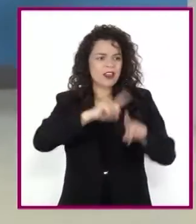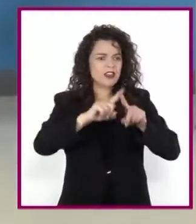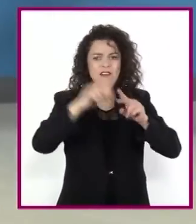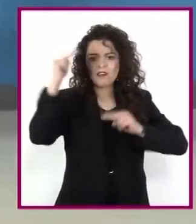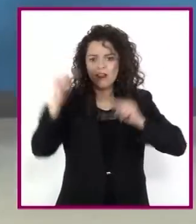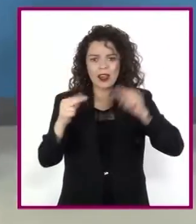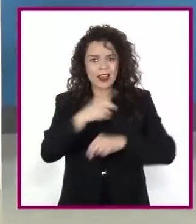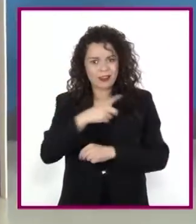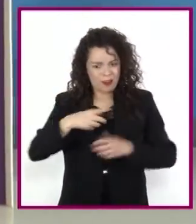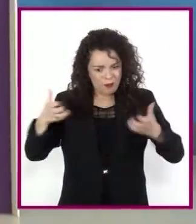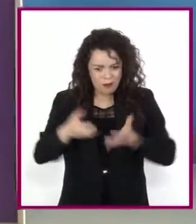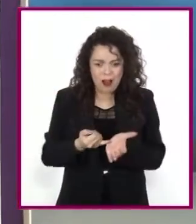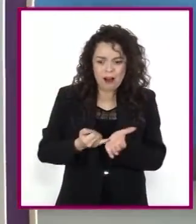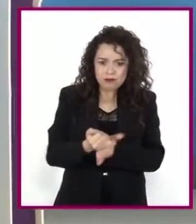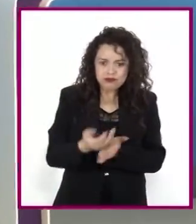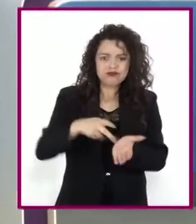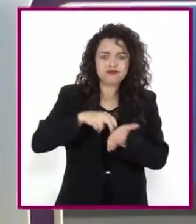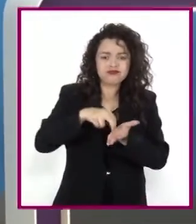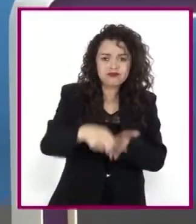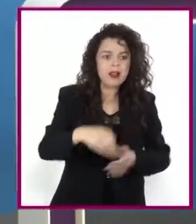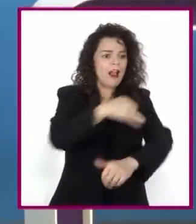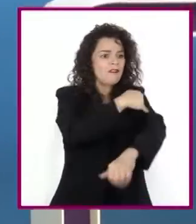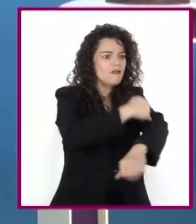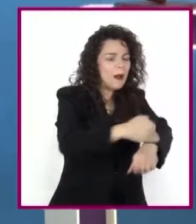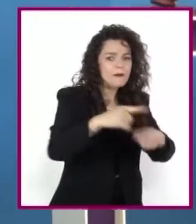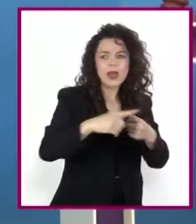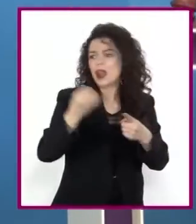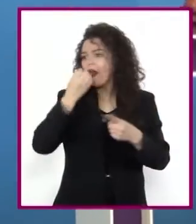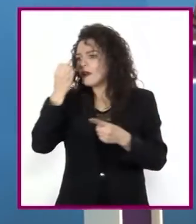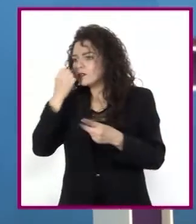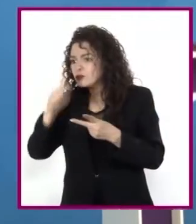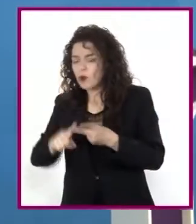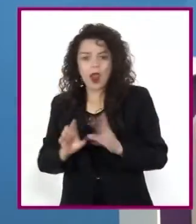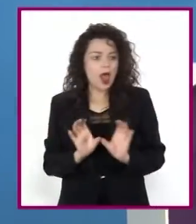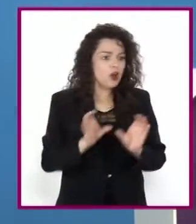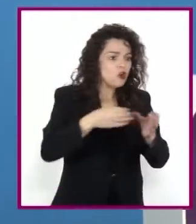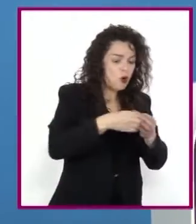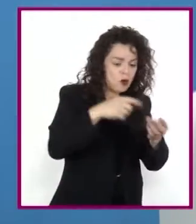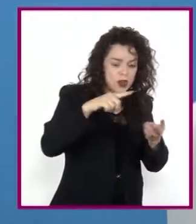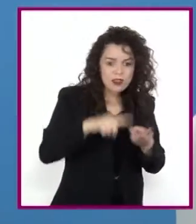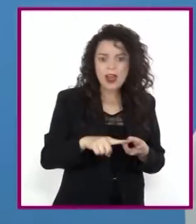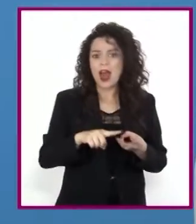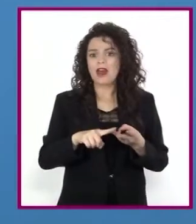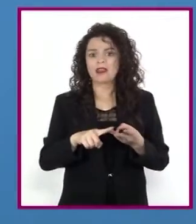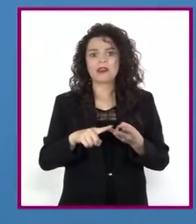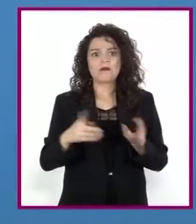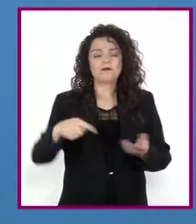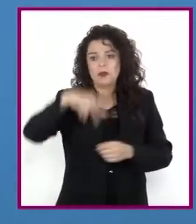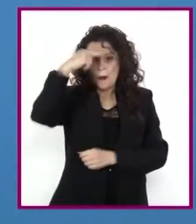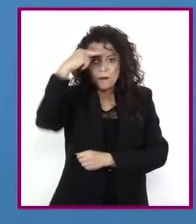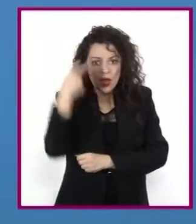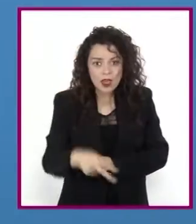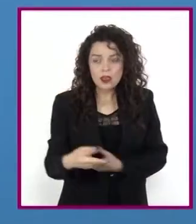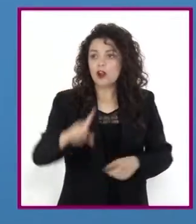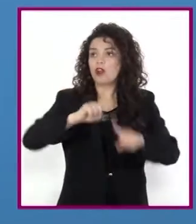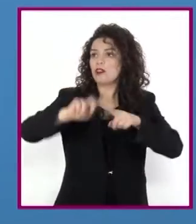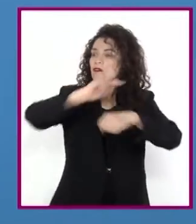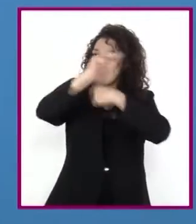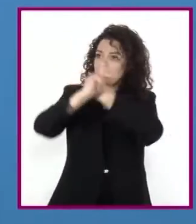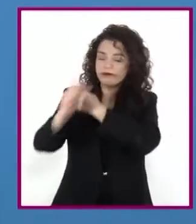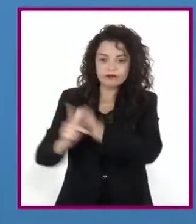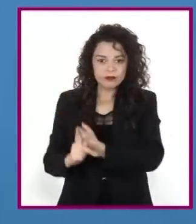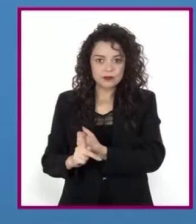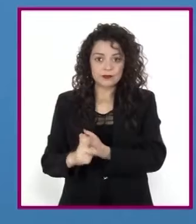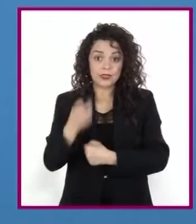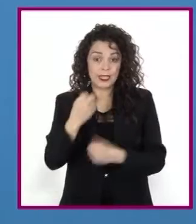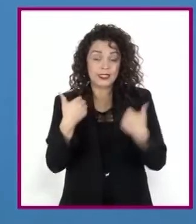desde la familia, la escuela, la comunidad, el país y entre las naciones. Para que esto nos pueda quedar más